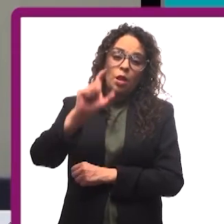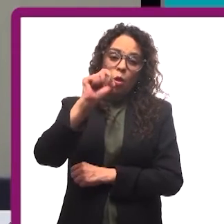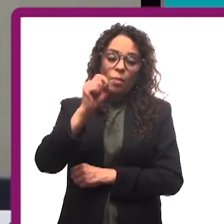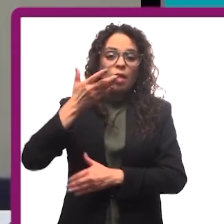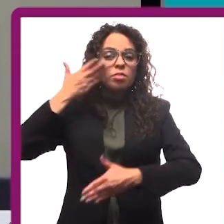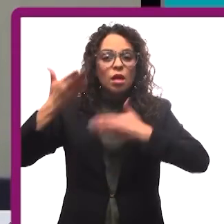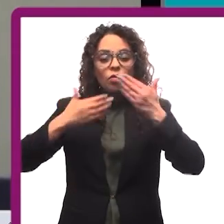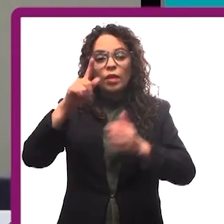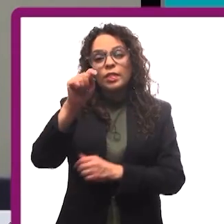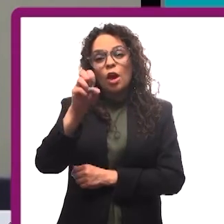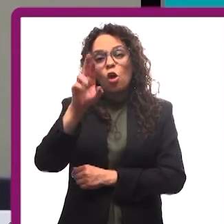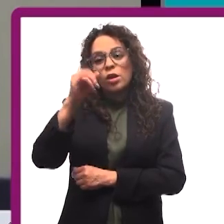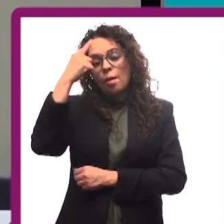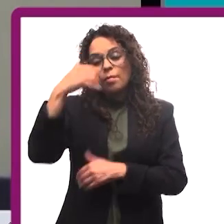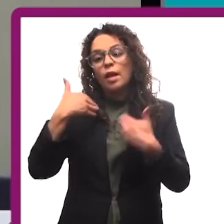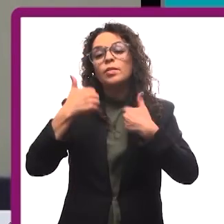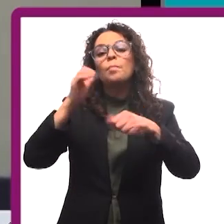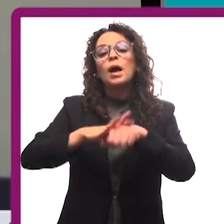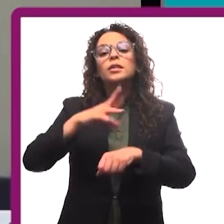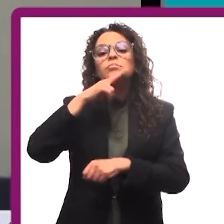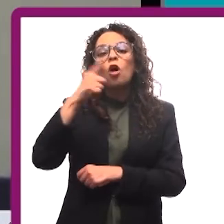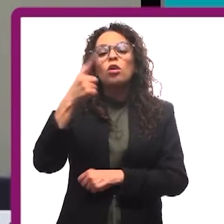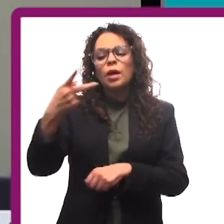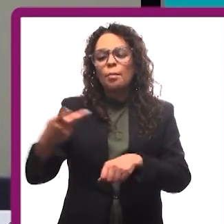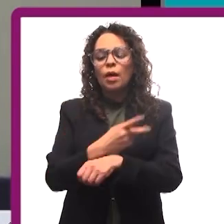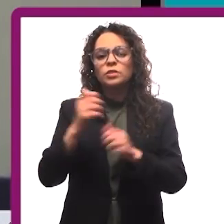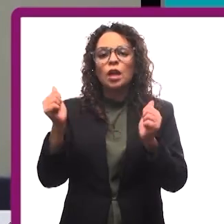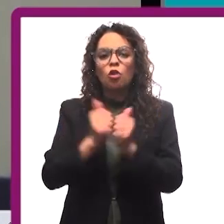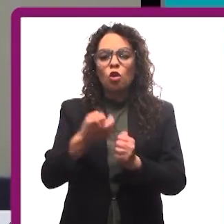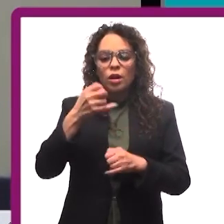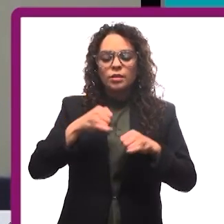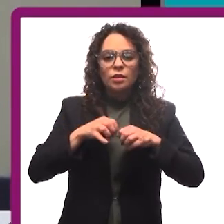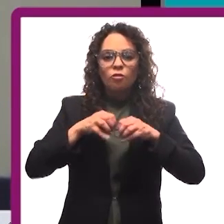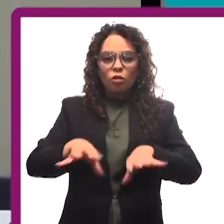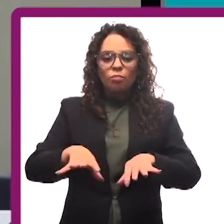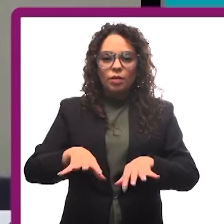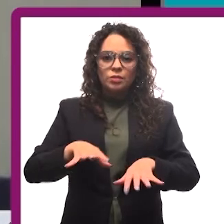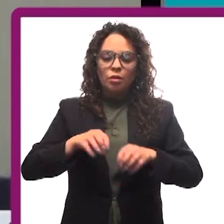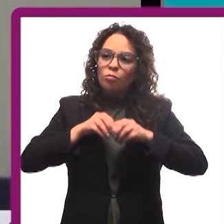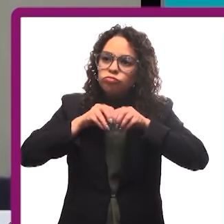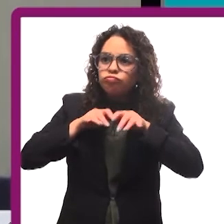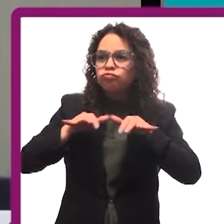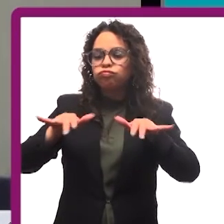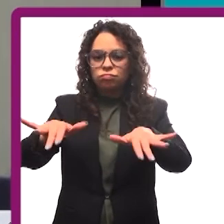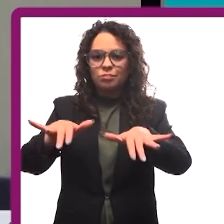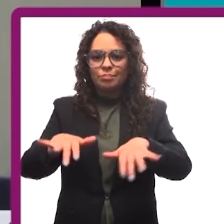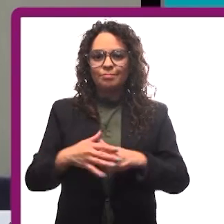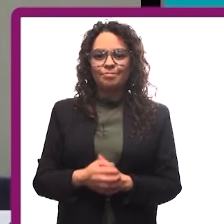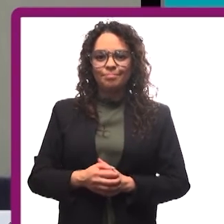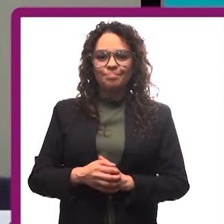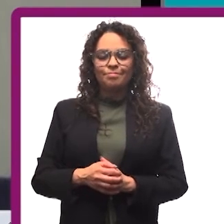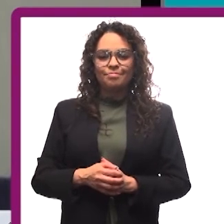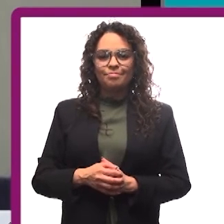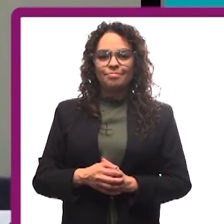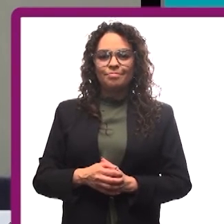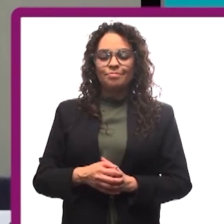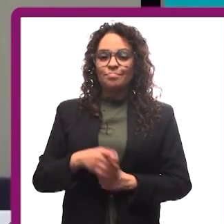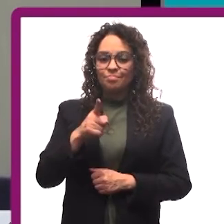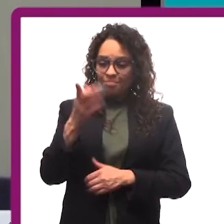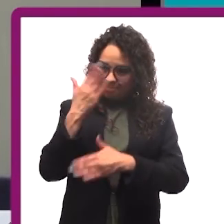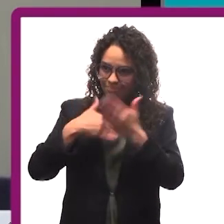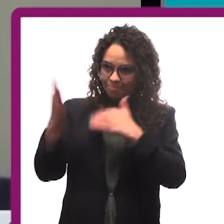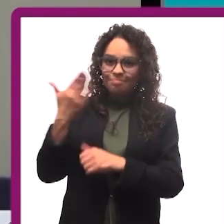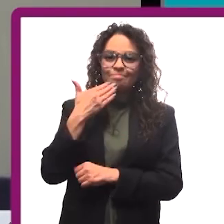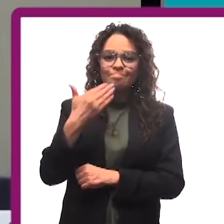permiten comprender mejor qué es lo que hacen estos medios de comunicación. Que les vaya muy bien. Les deseo mucho éxito.